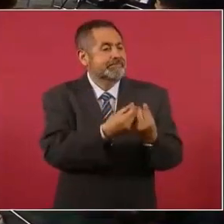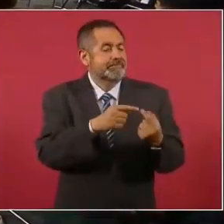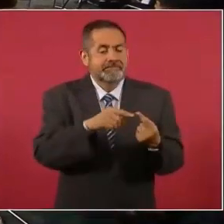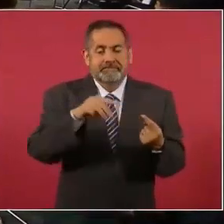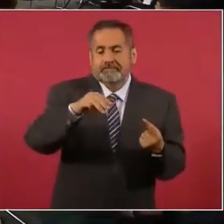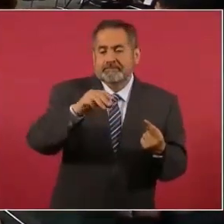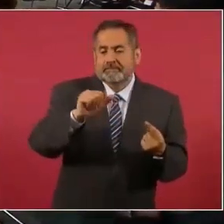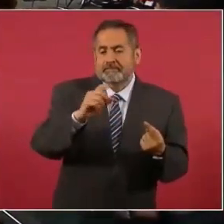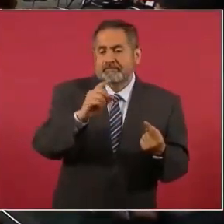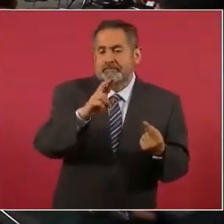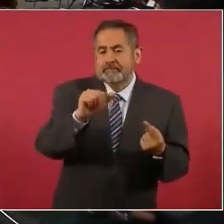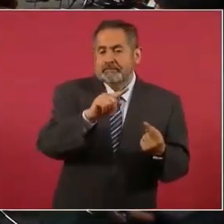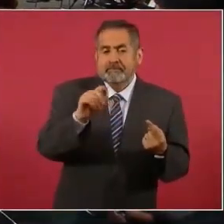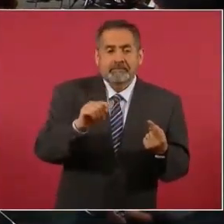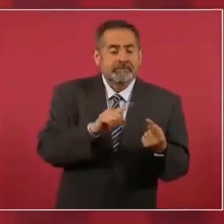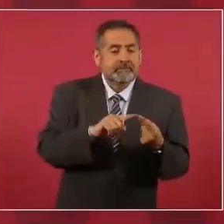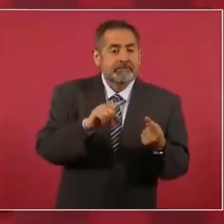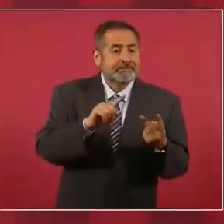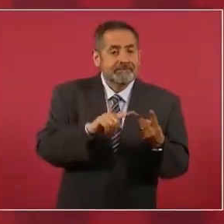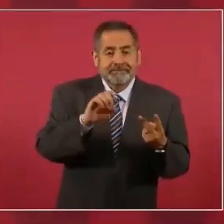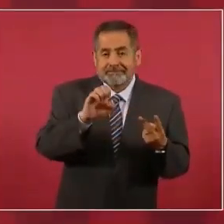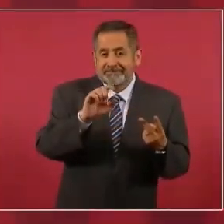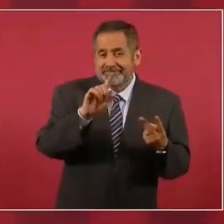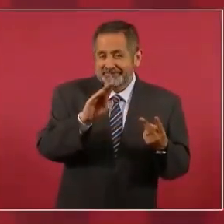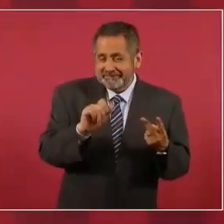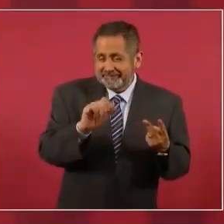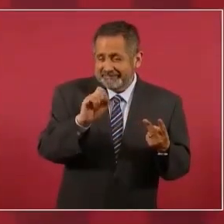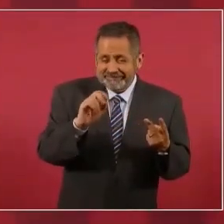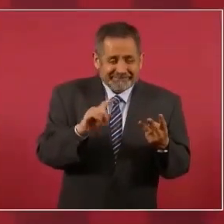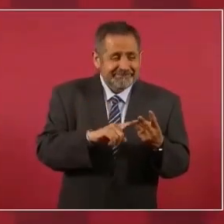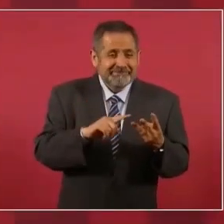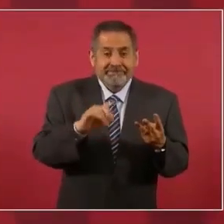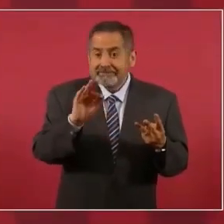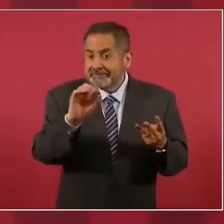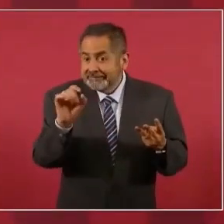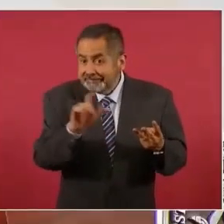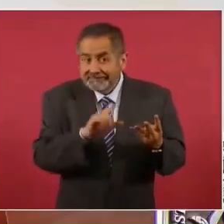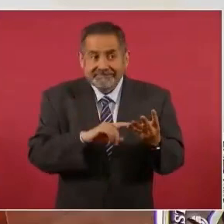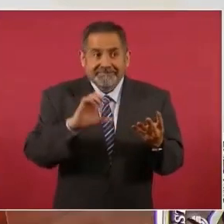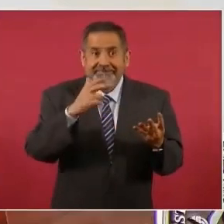Madrazo y El Bester, y Fox y Chong.